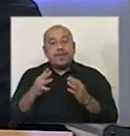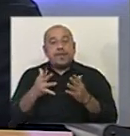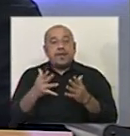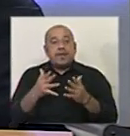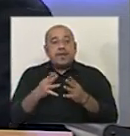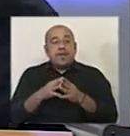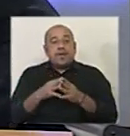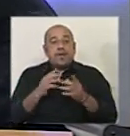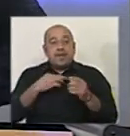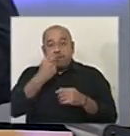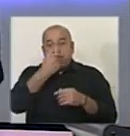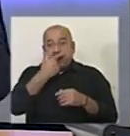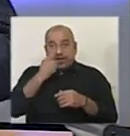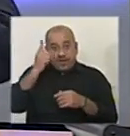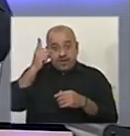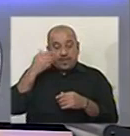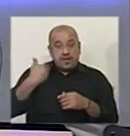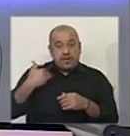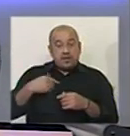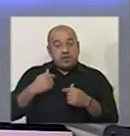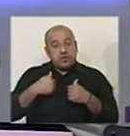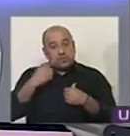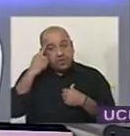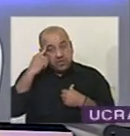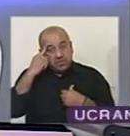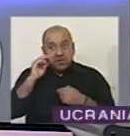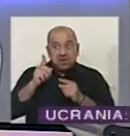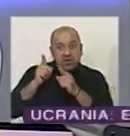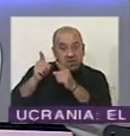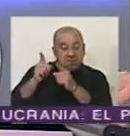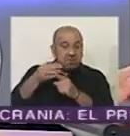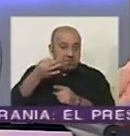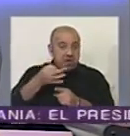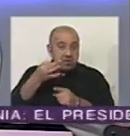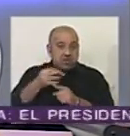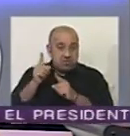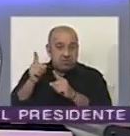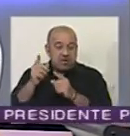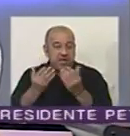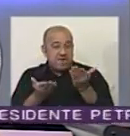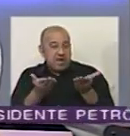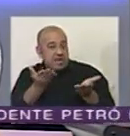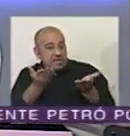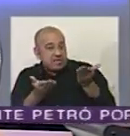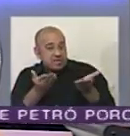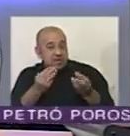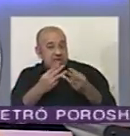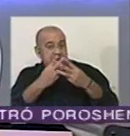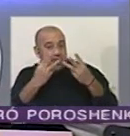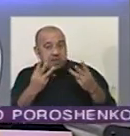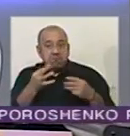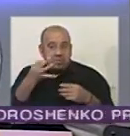y Mauricio Macri, obviamente, para mí, le fue muy bien, ¿no? O sea, en el balance, como digo,